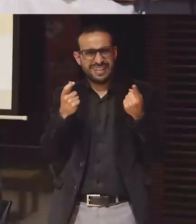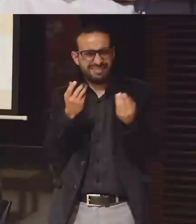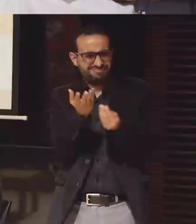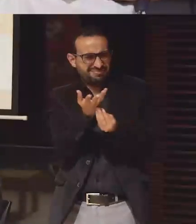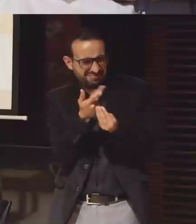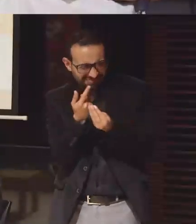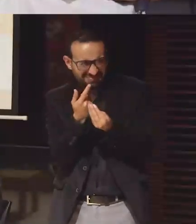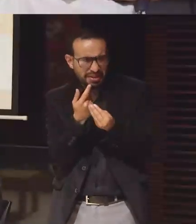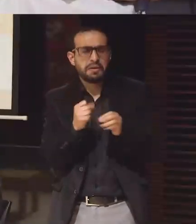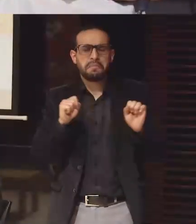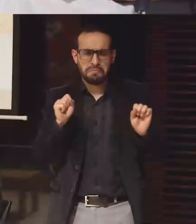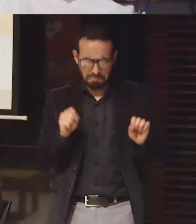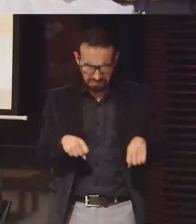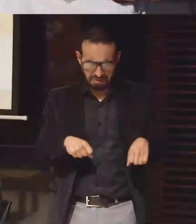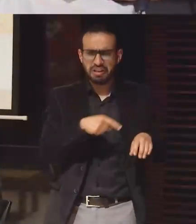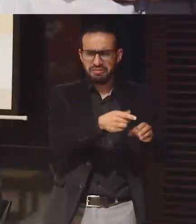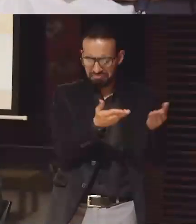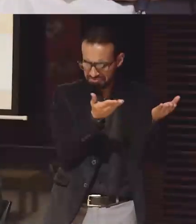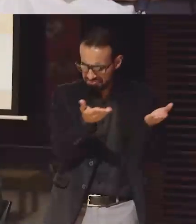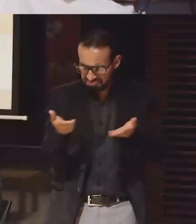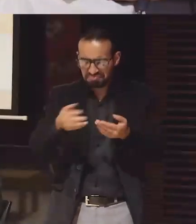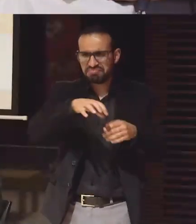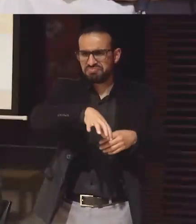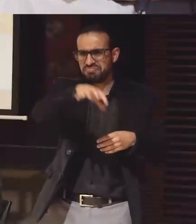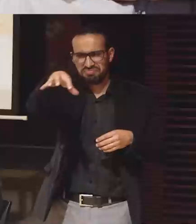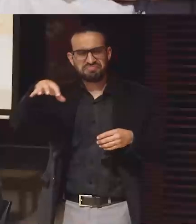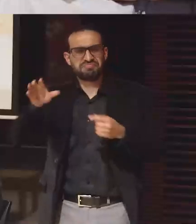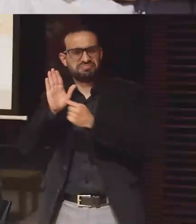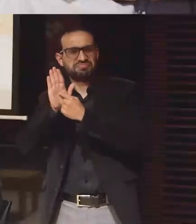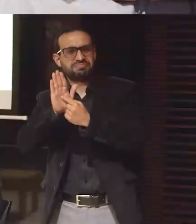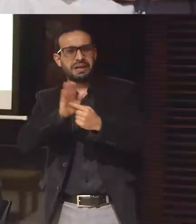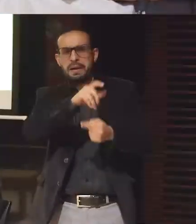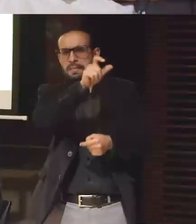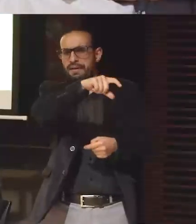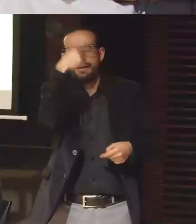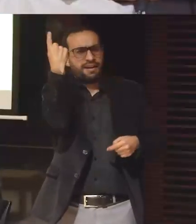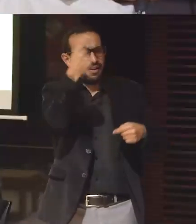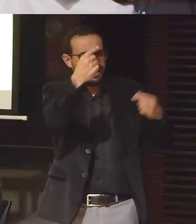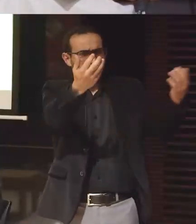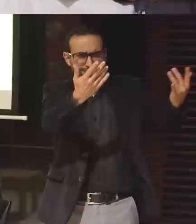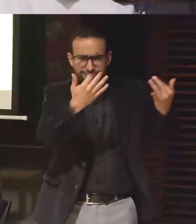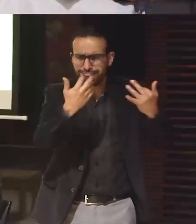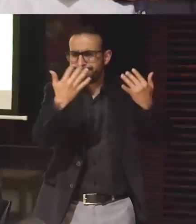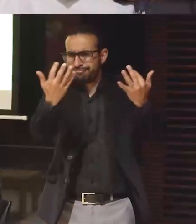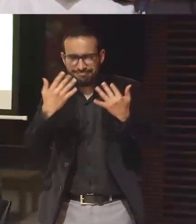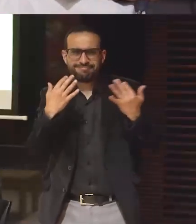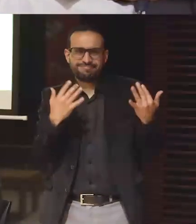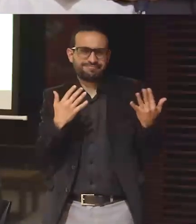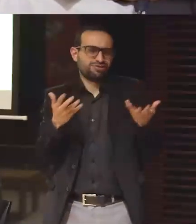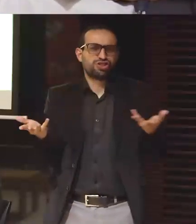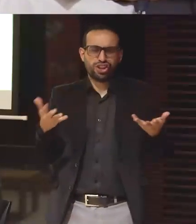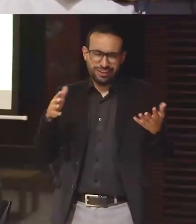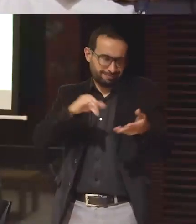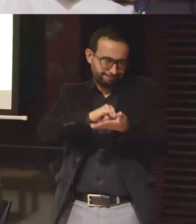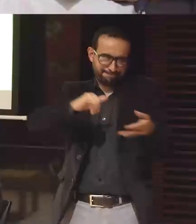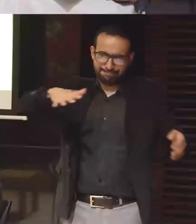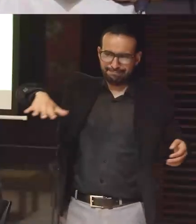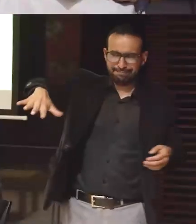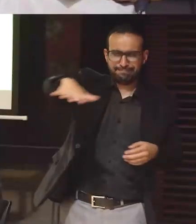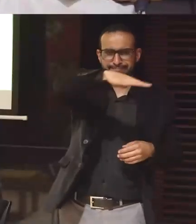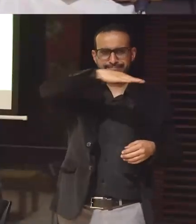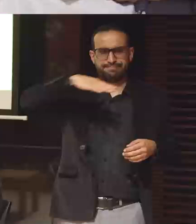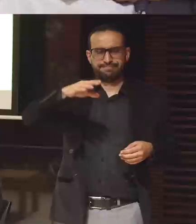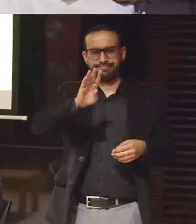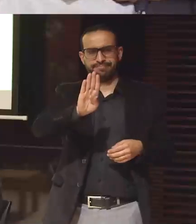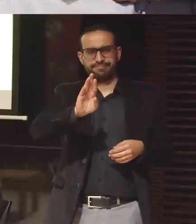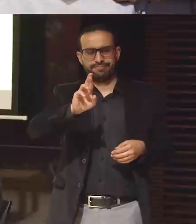nombre, realmente esto es lo mismo, pero de eso se trata el Bronx, que además para poder funcionar y para